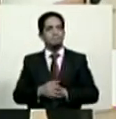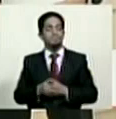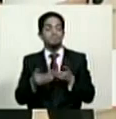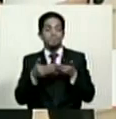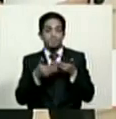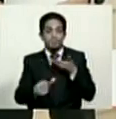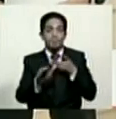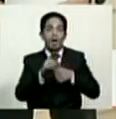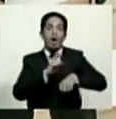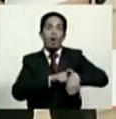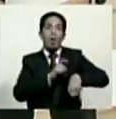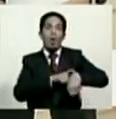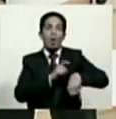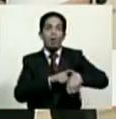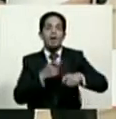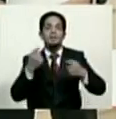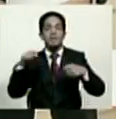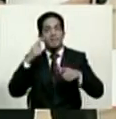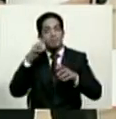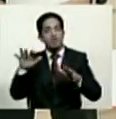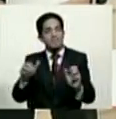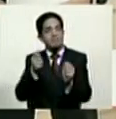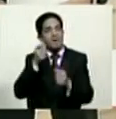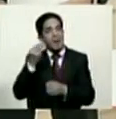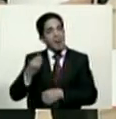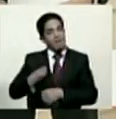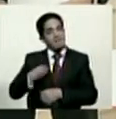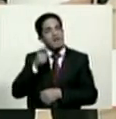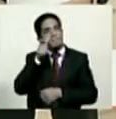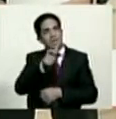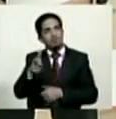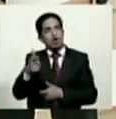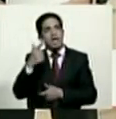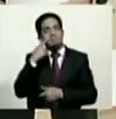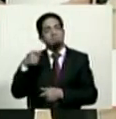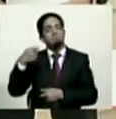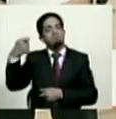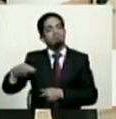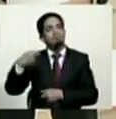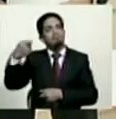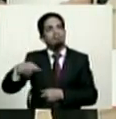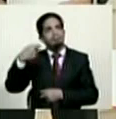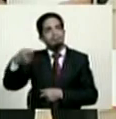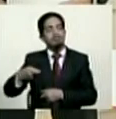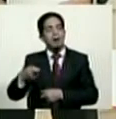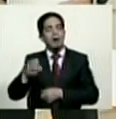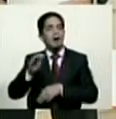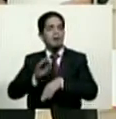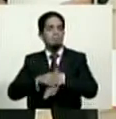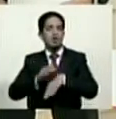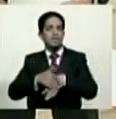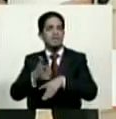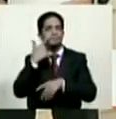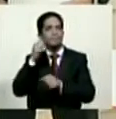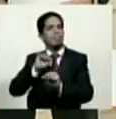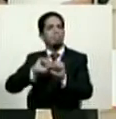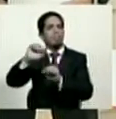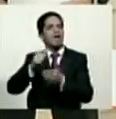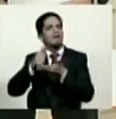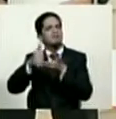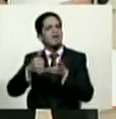horas, tratemos de salvar la vida a estos pacientes a quienes se les está negando el derecho a la salud y la recuperación. Al